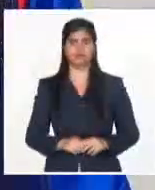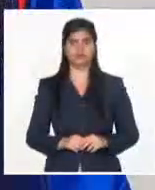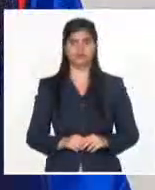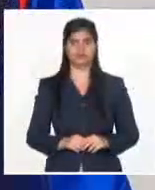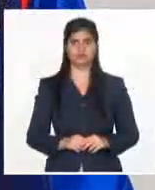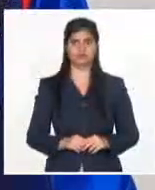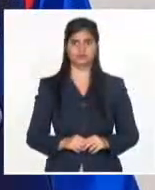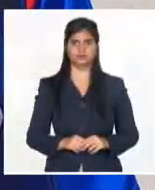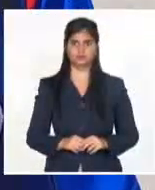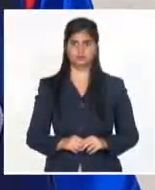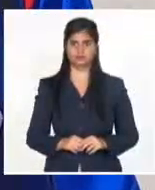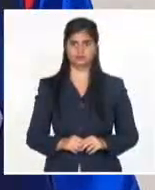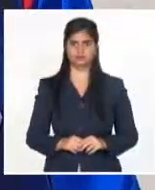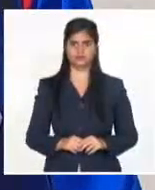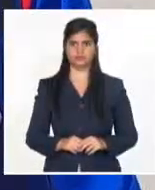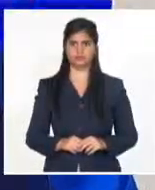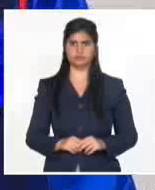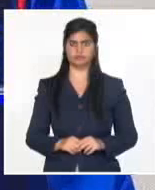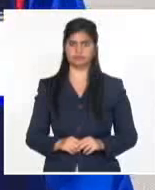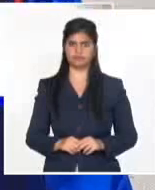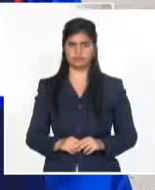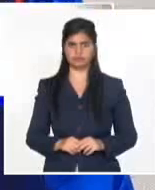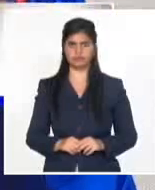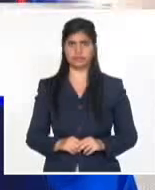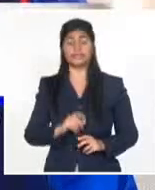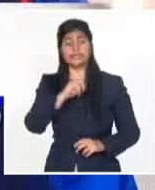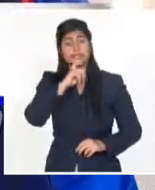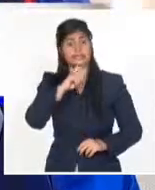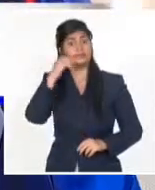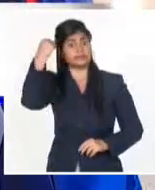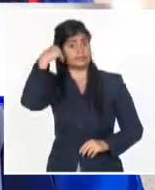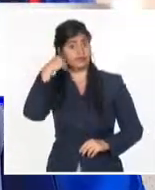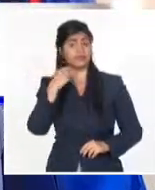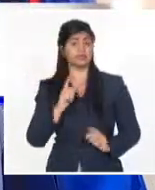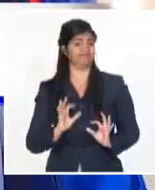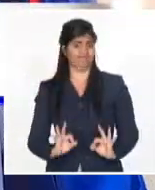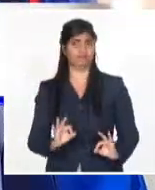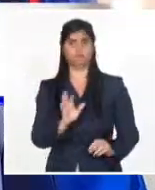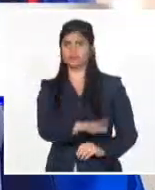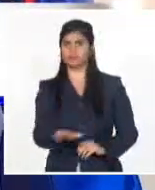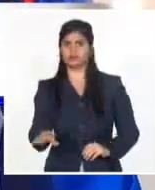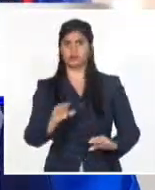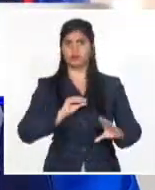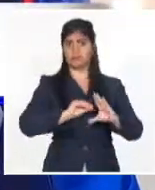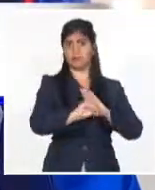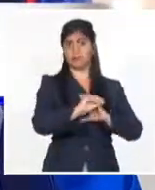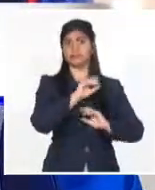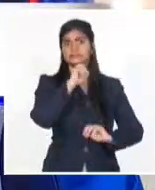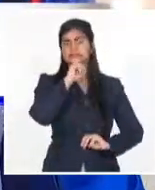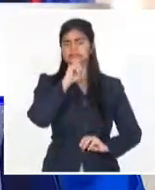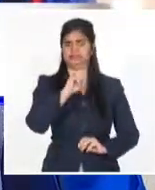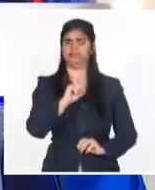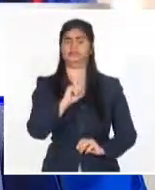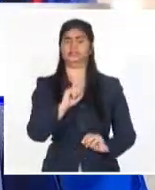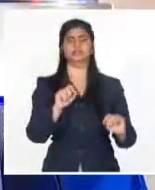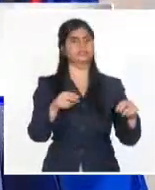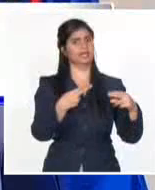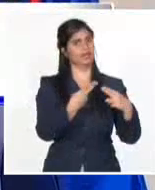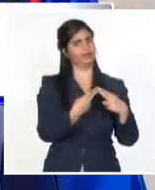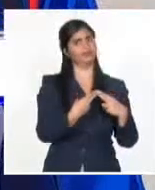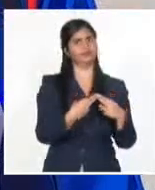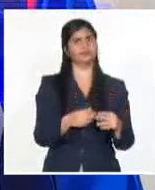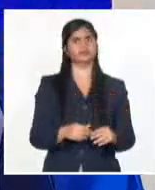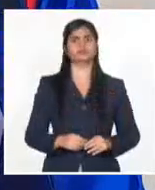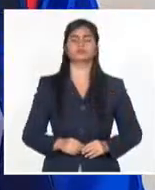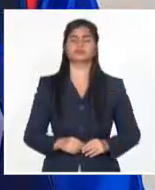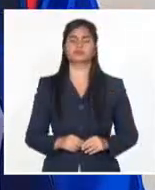mejores. Partido tenso, se sabía que iba a ser un partido fuerte, ¿no? El planteamiento